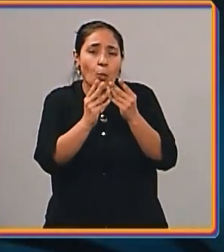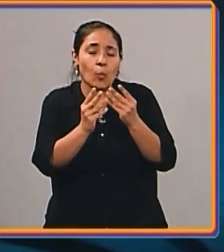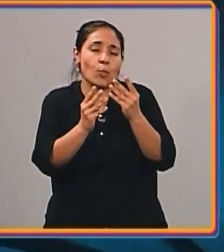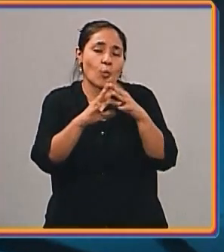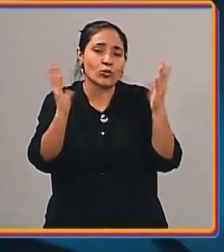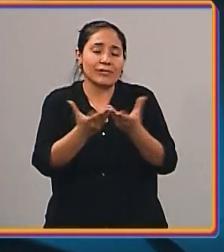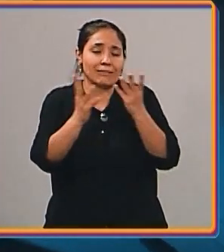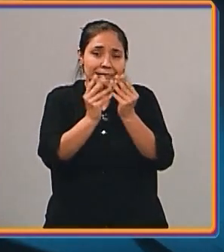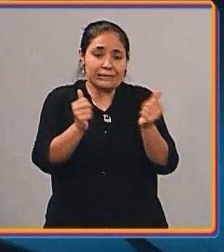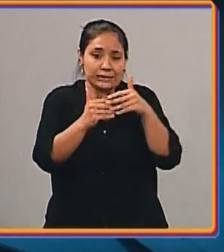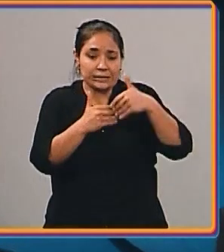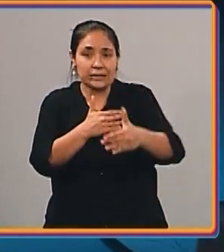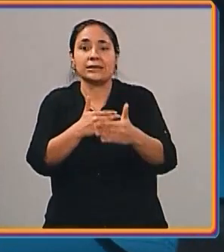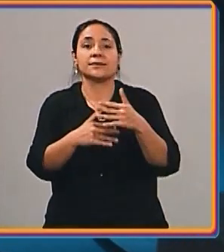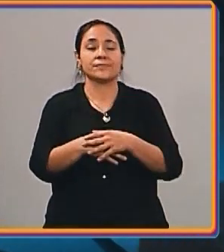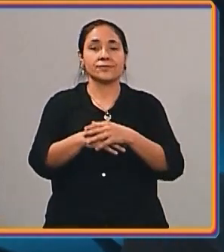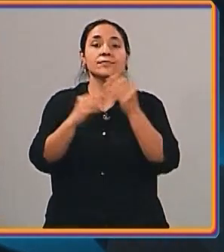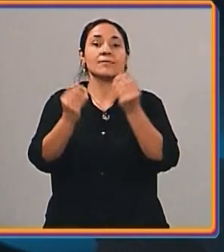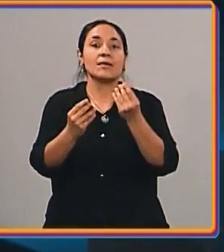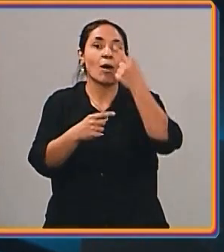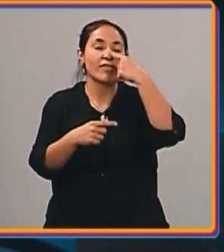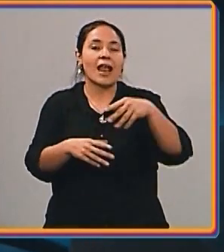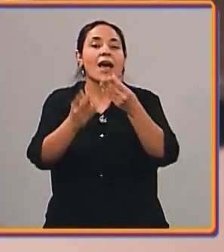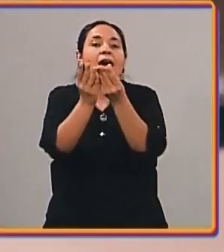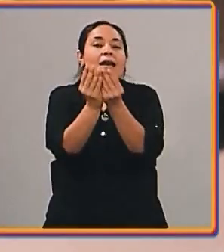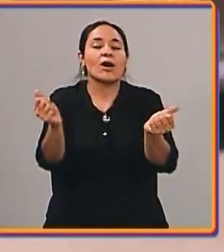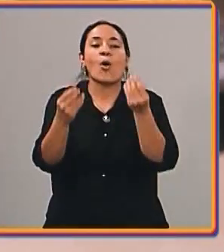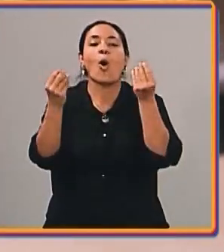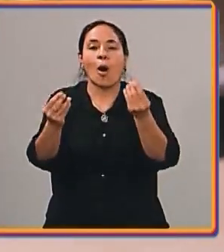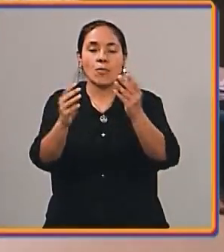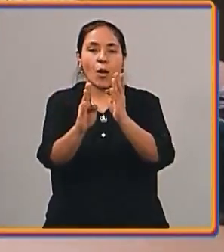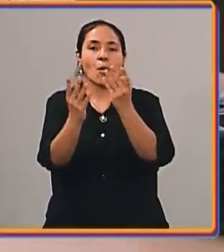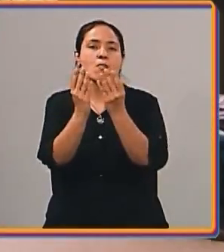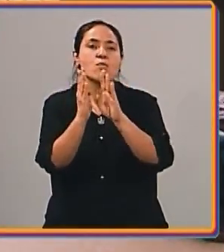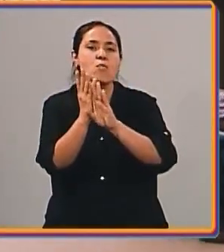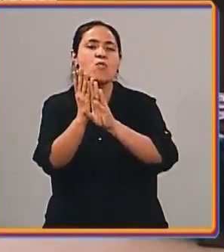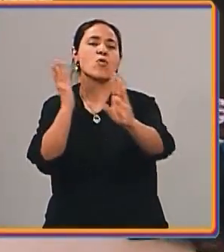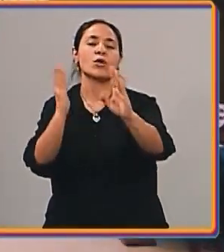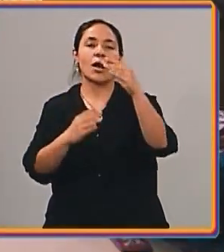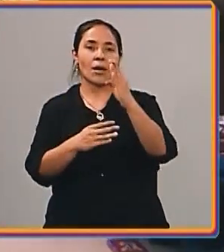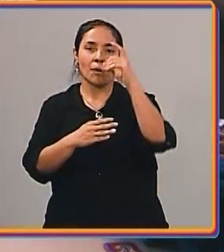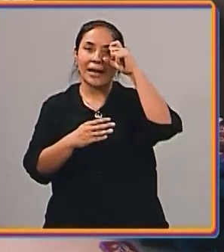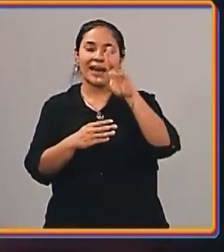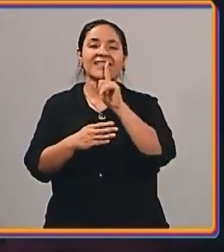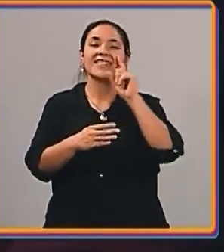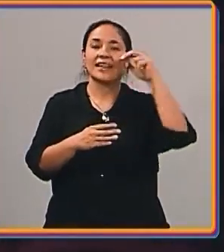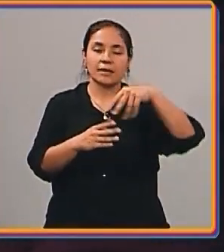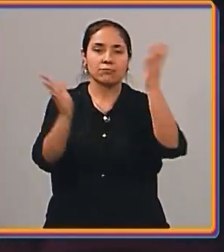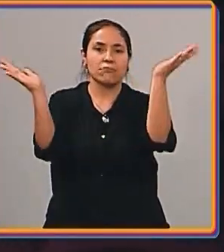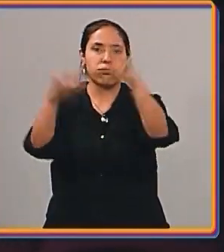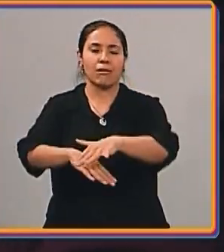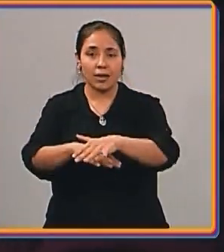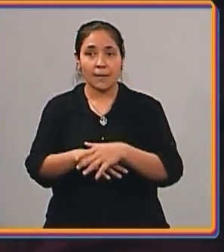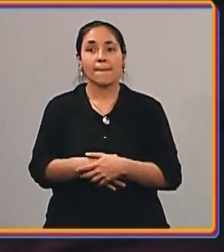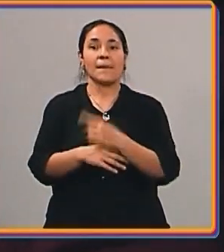y acaba en 1989 con la caída del muro de Berlín. Un juego de control de territorios para dos, en el que